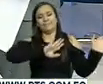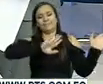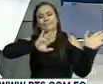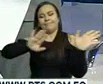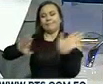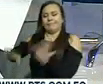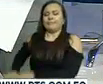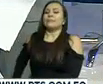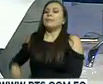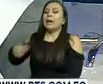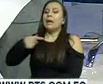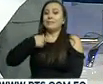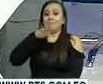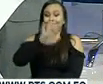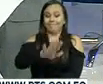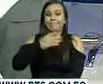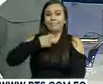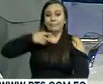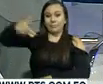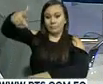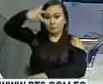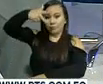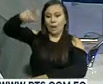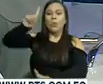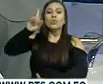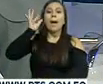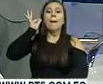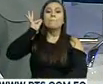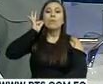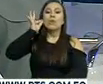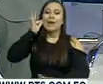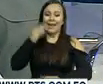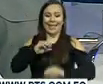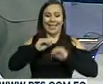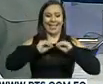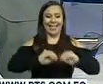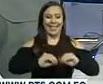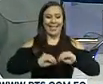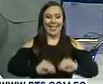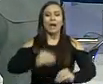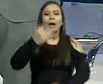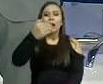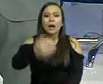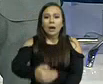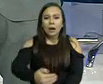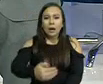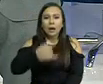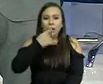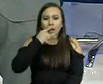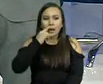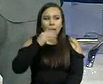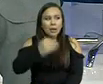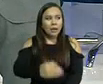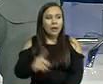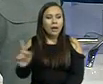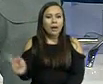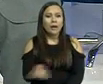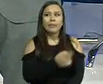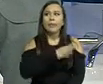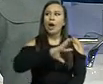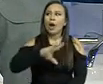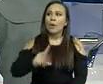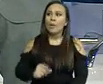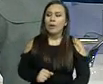luisa les contamos que cámara captó a unas mujeres incentivar a un pequeño a robar esto en un local de